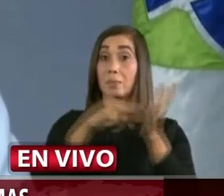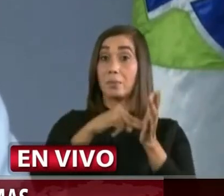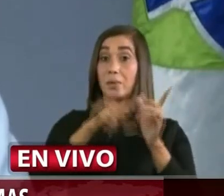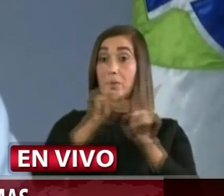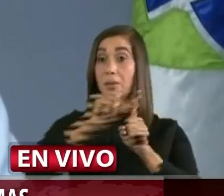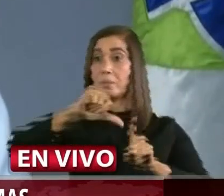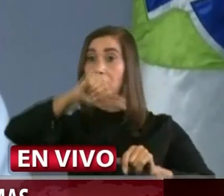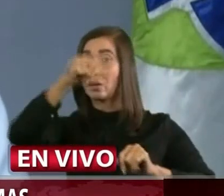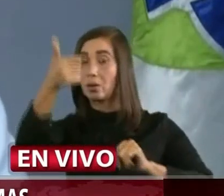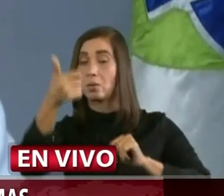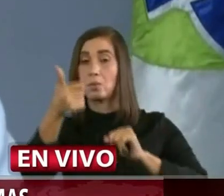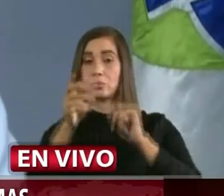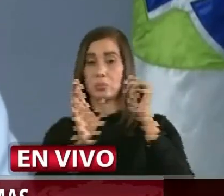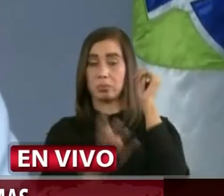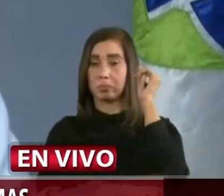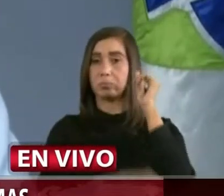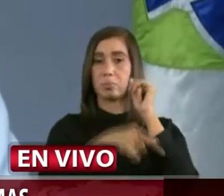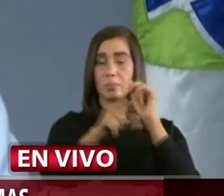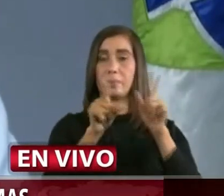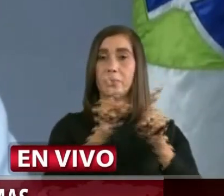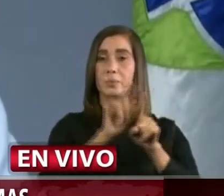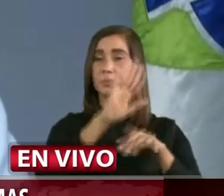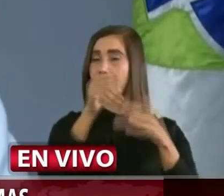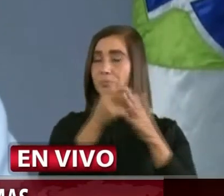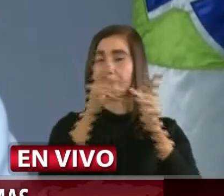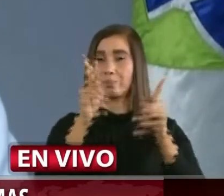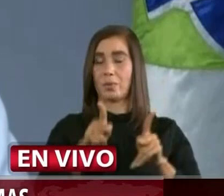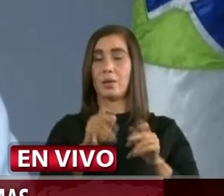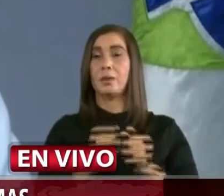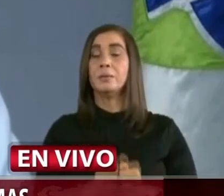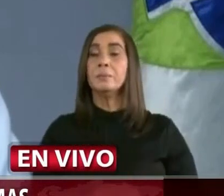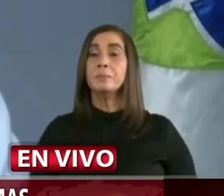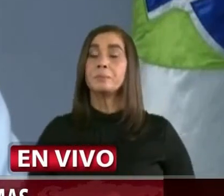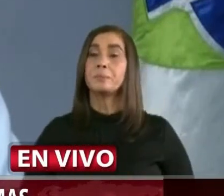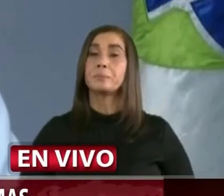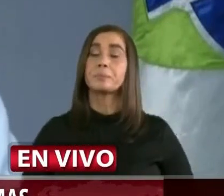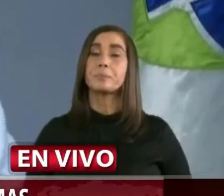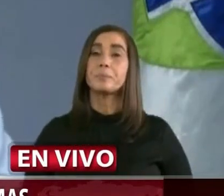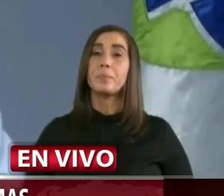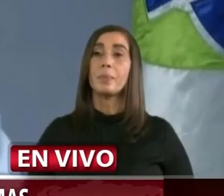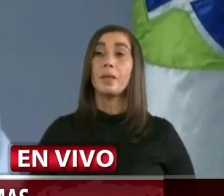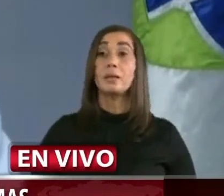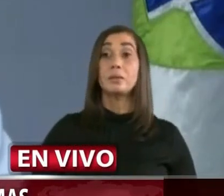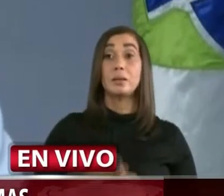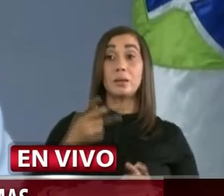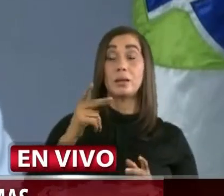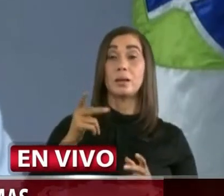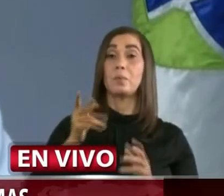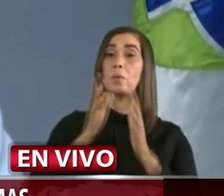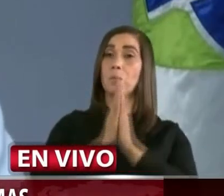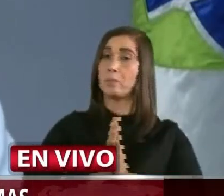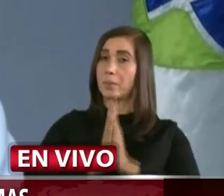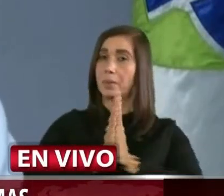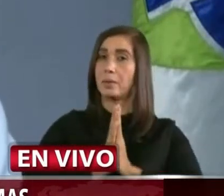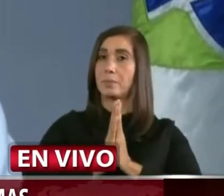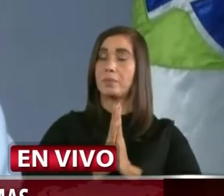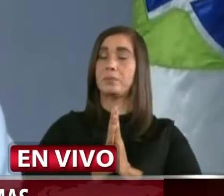sino también del interior. Y queremos llamar a aquellos ciudadanos que todavía están